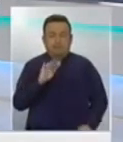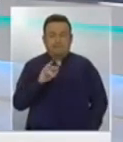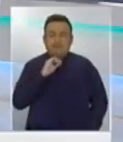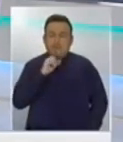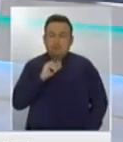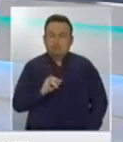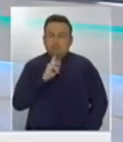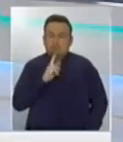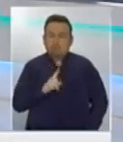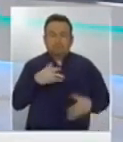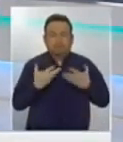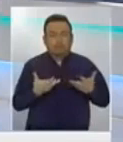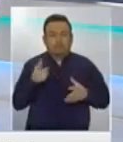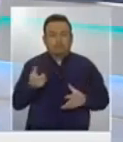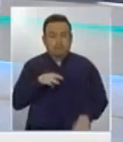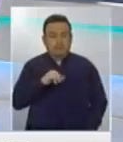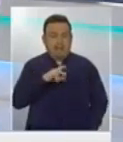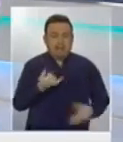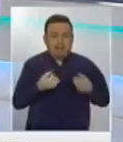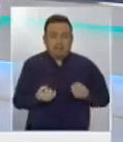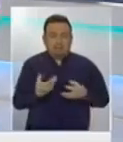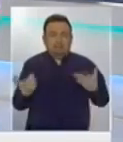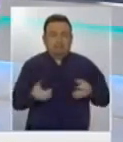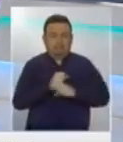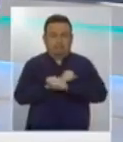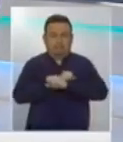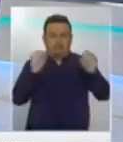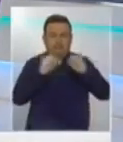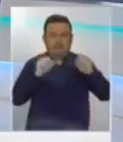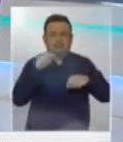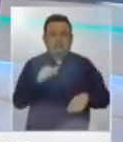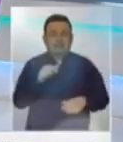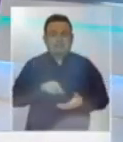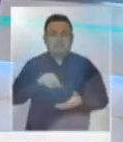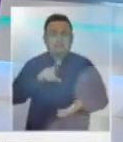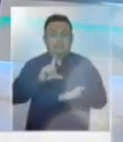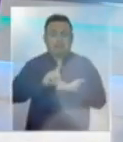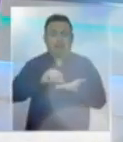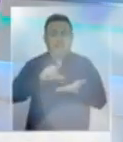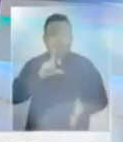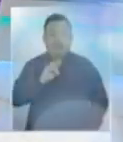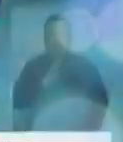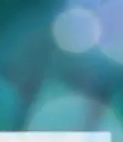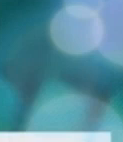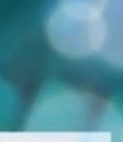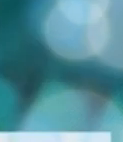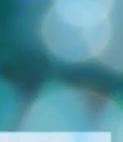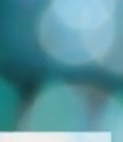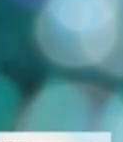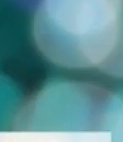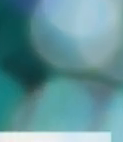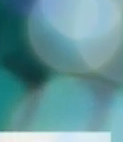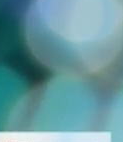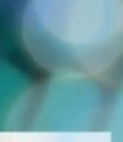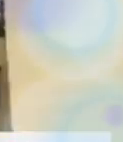esta información, por eso está Mariano Smith con nosotros. Una impactante explosión en Beirut, en la capital del Líbano. Marian, ¿cuáles